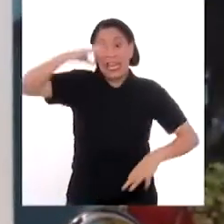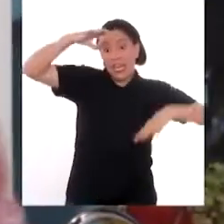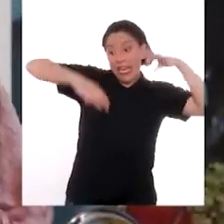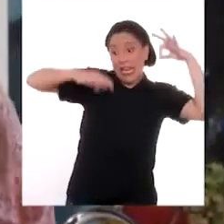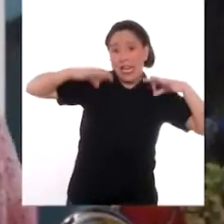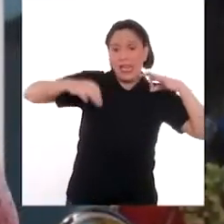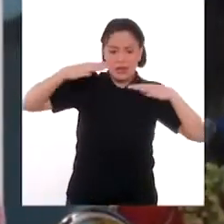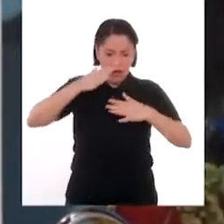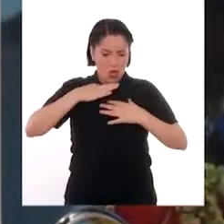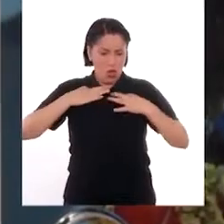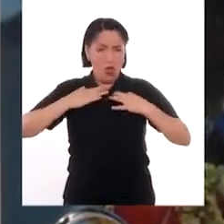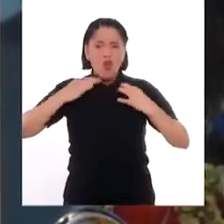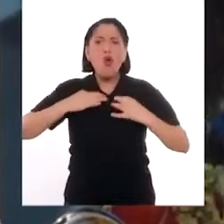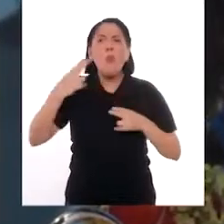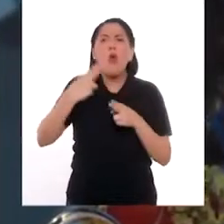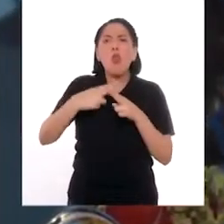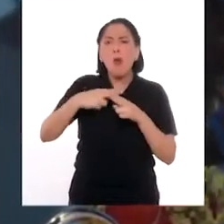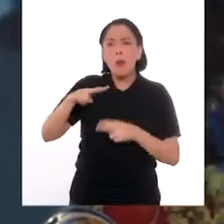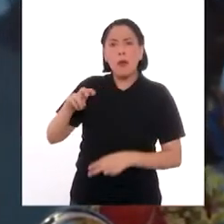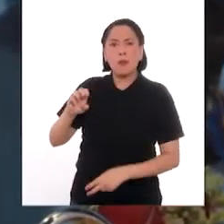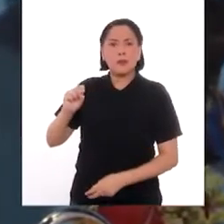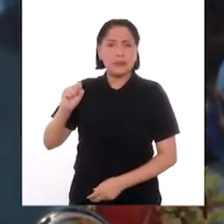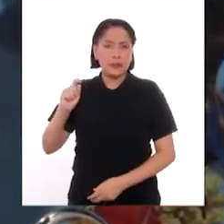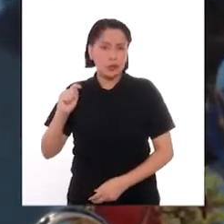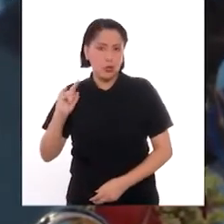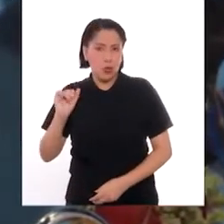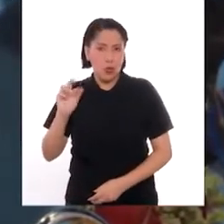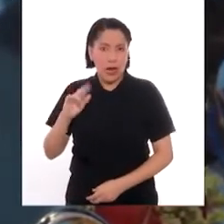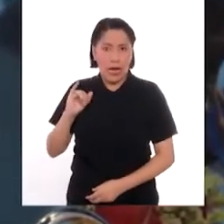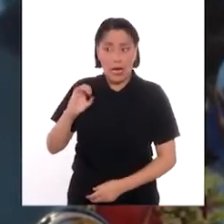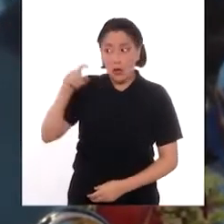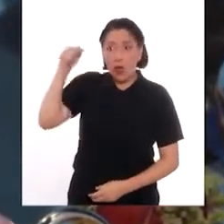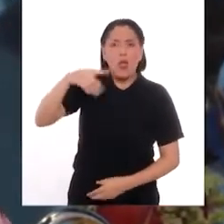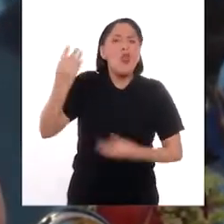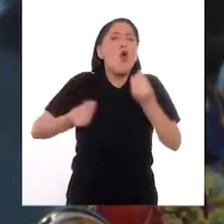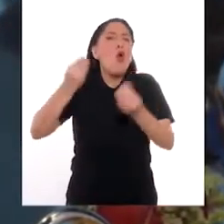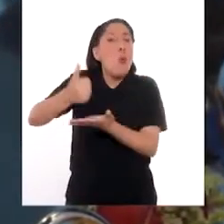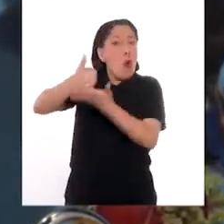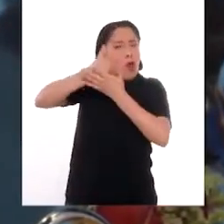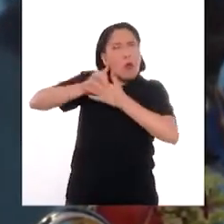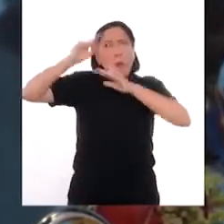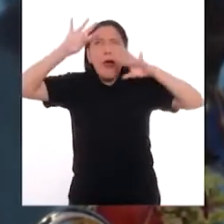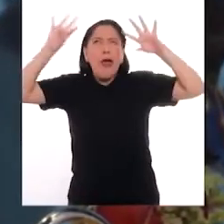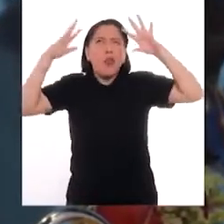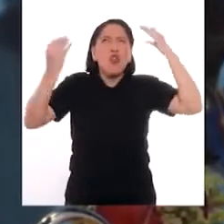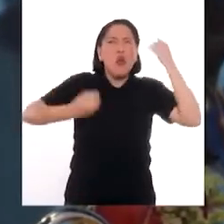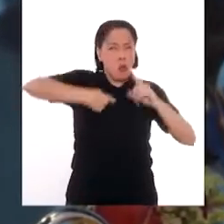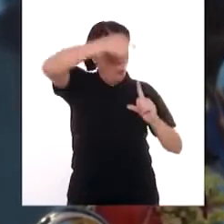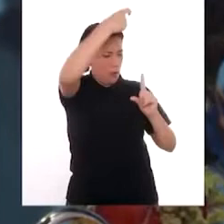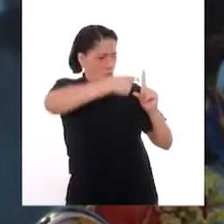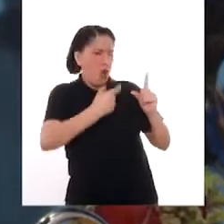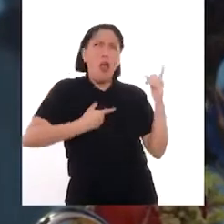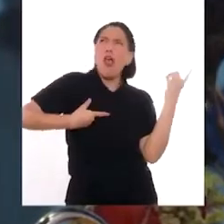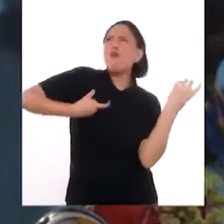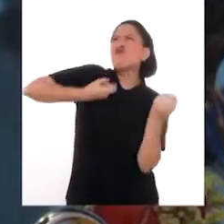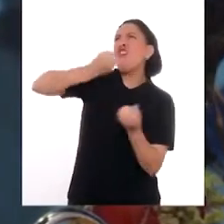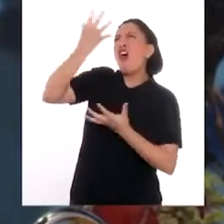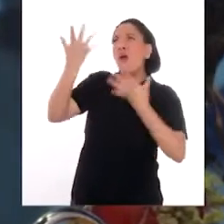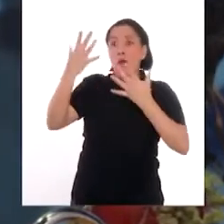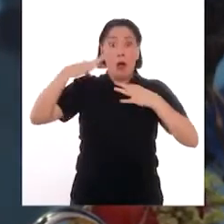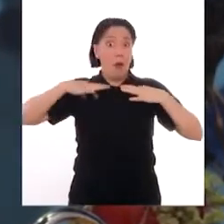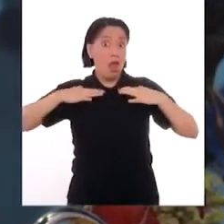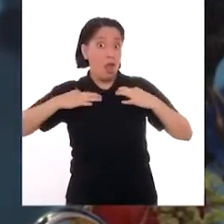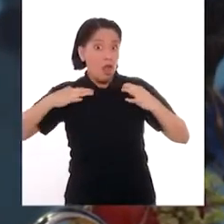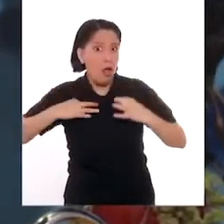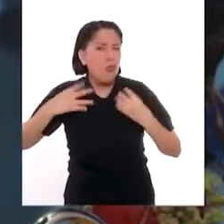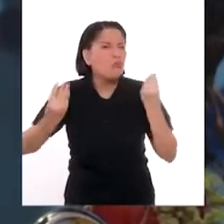Sí, en el teatro esto se llama vestuario y lo usaremos de manera creativa para interpretar a los personajes. Para